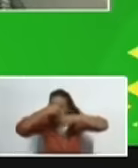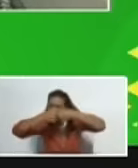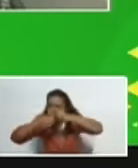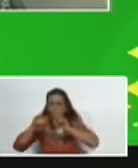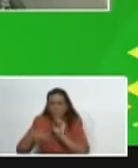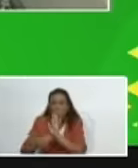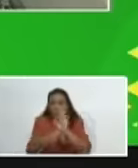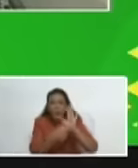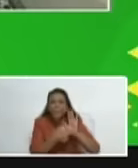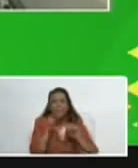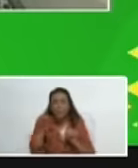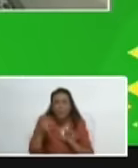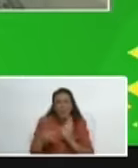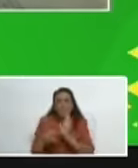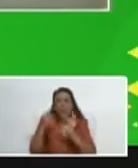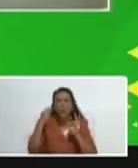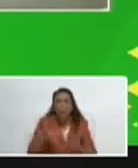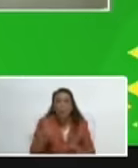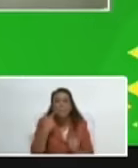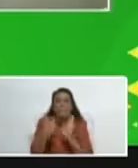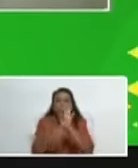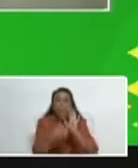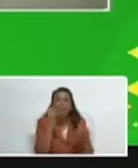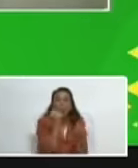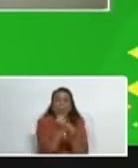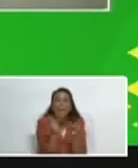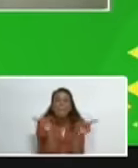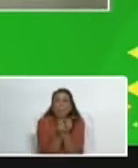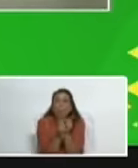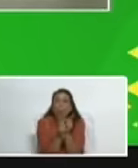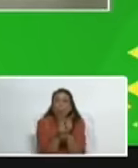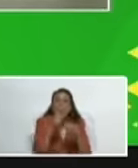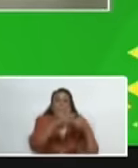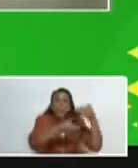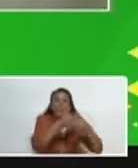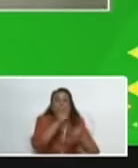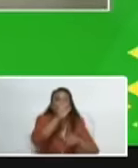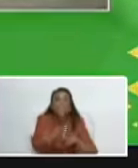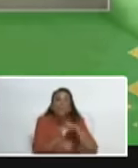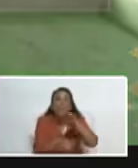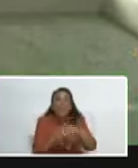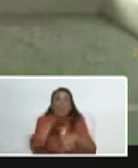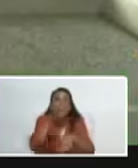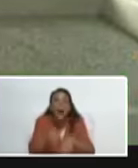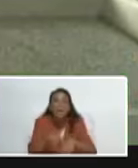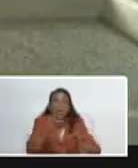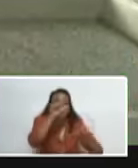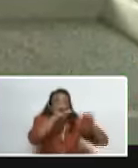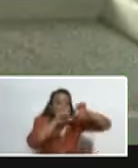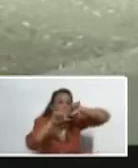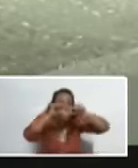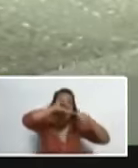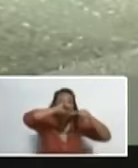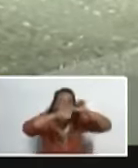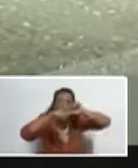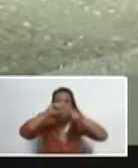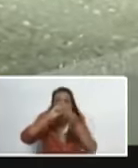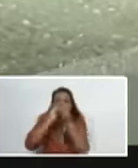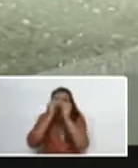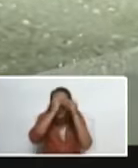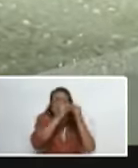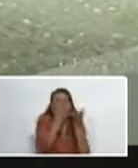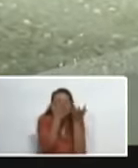puede ver aquí, presidente, le podemos mostrar brevemente cómo es el proceso de tratamiento, de preparación,